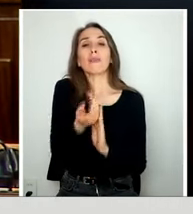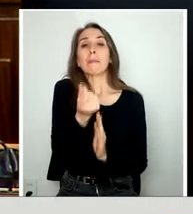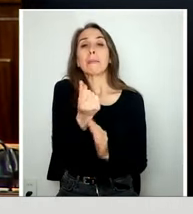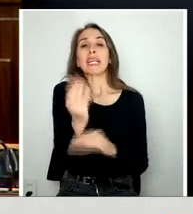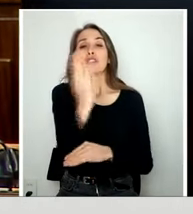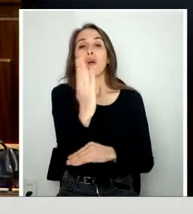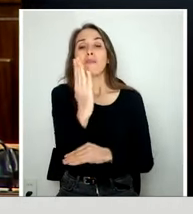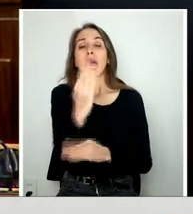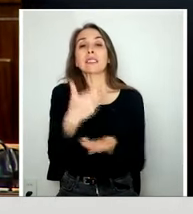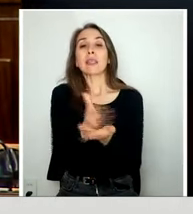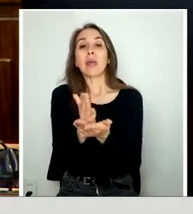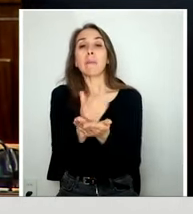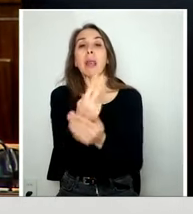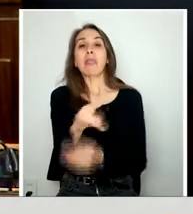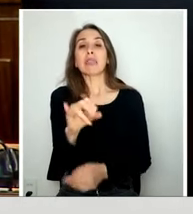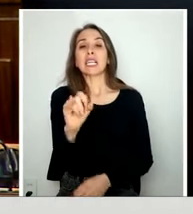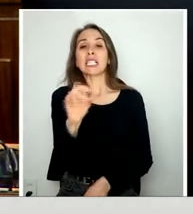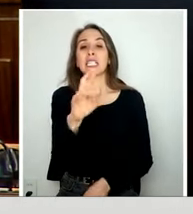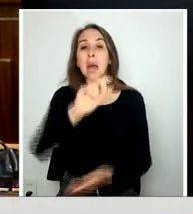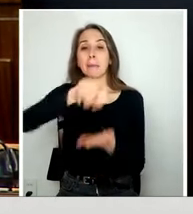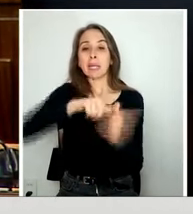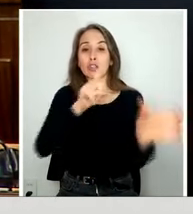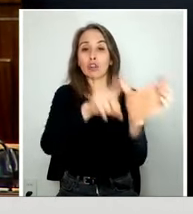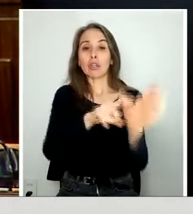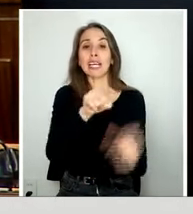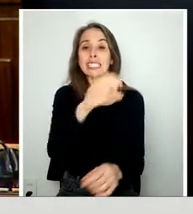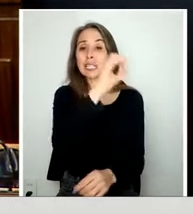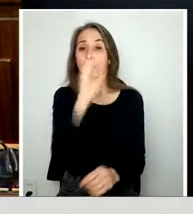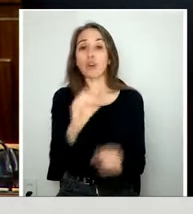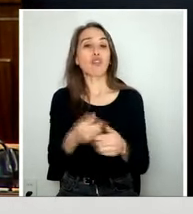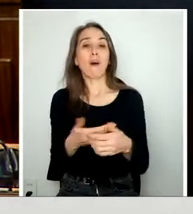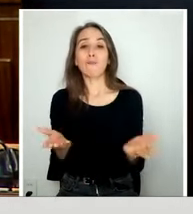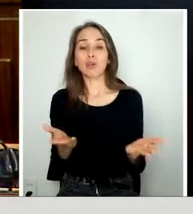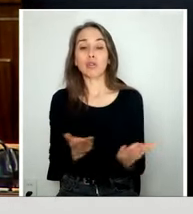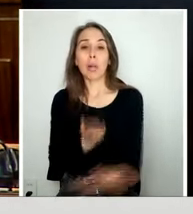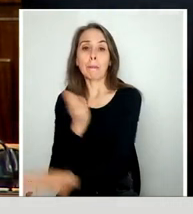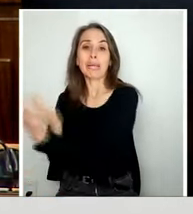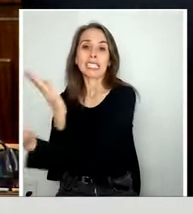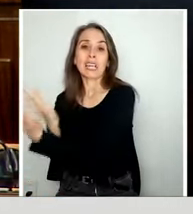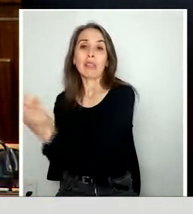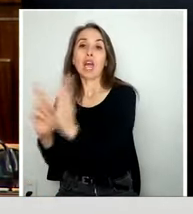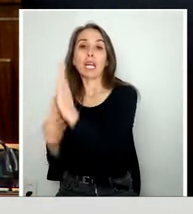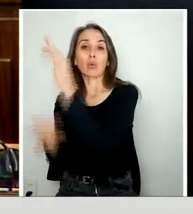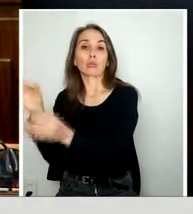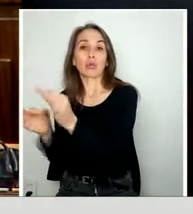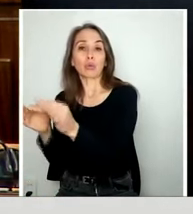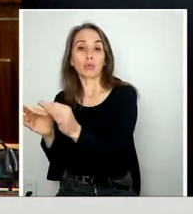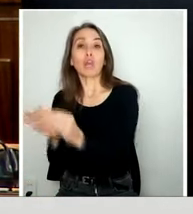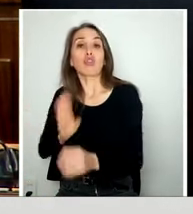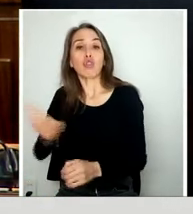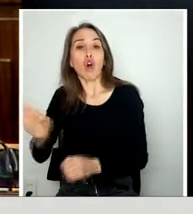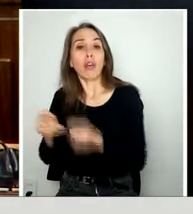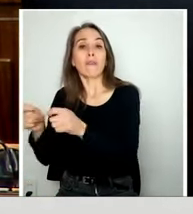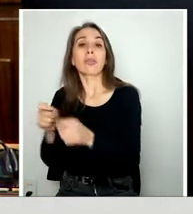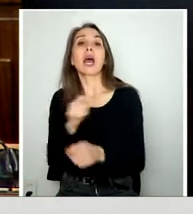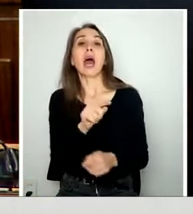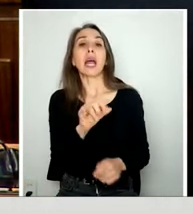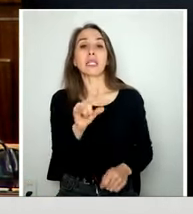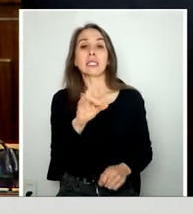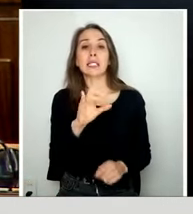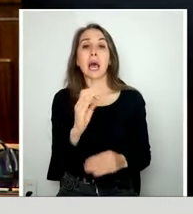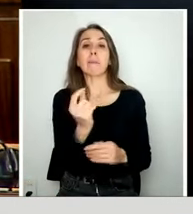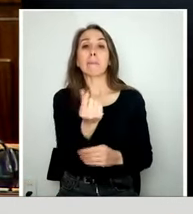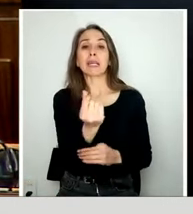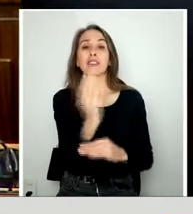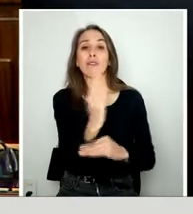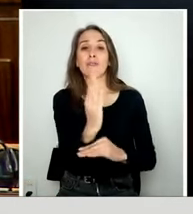sin embargo esto no funcionó y la presentación de recursos subsistió porque la cisapress reajustaron su precio base al máximo